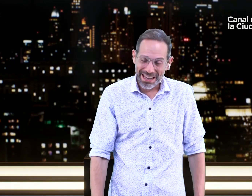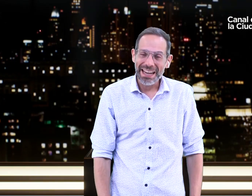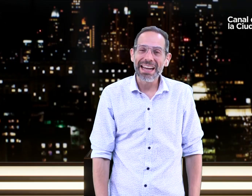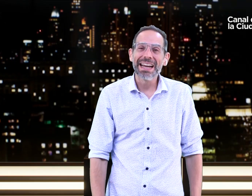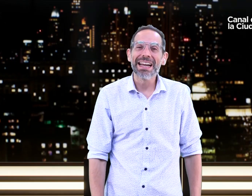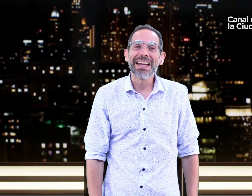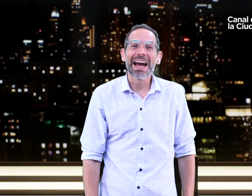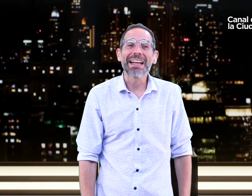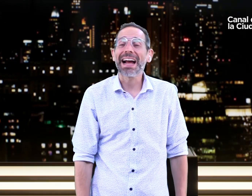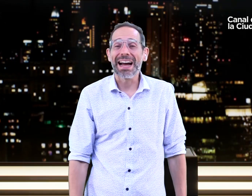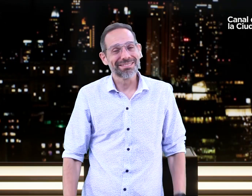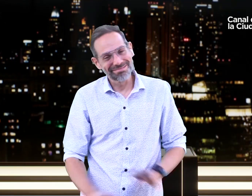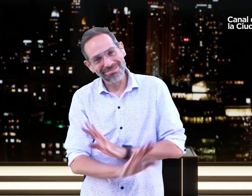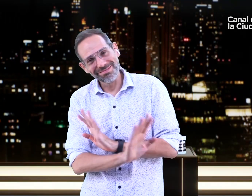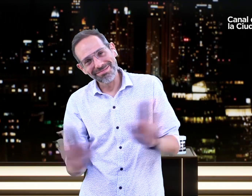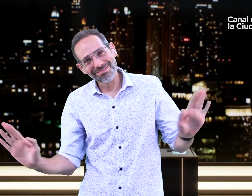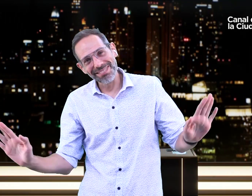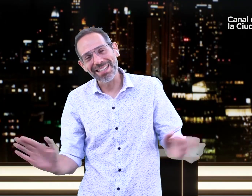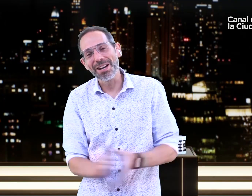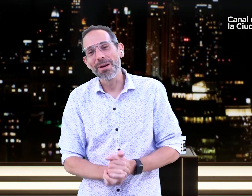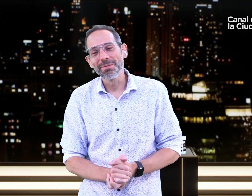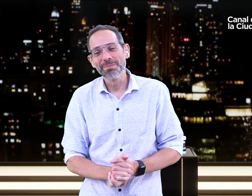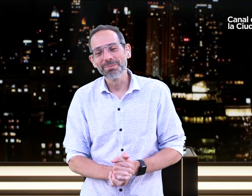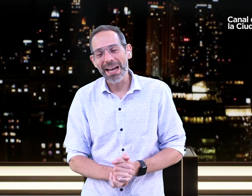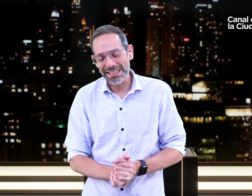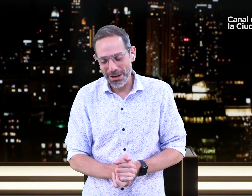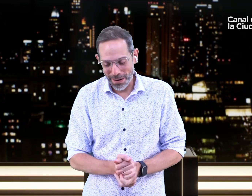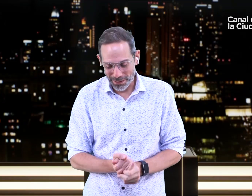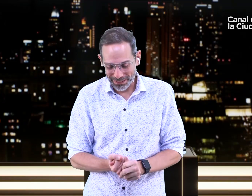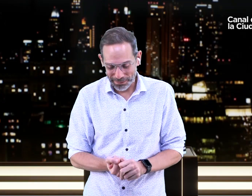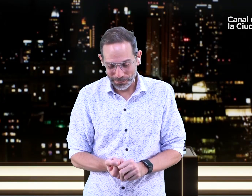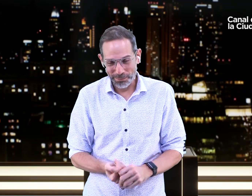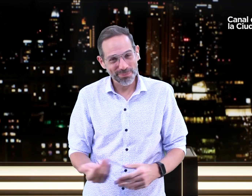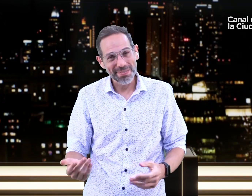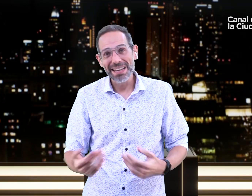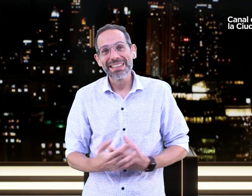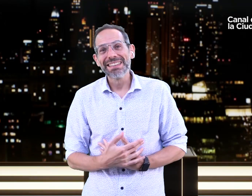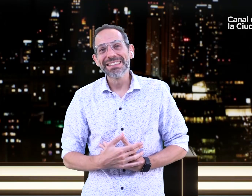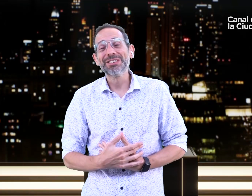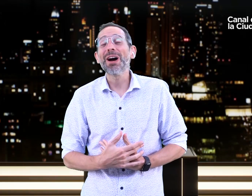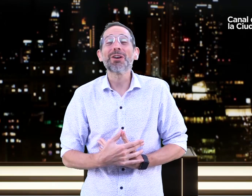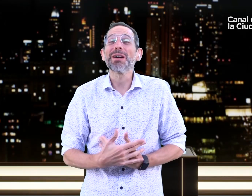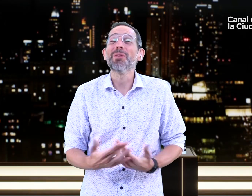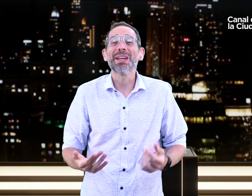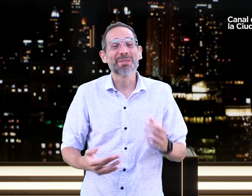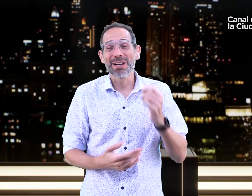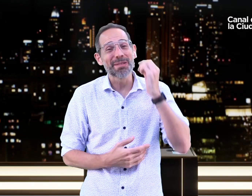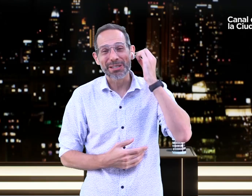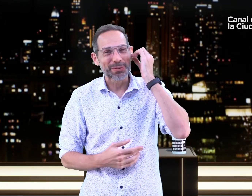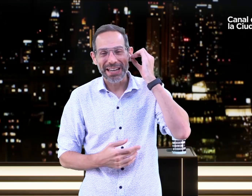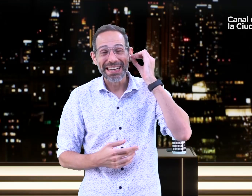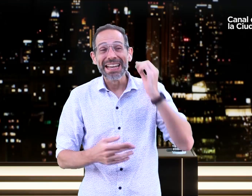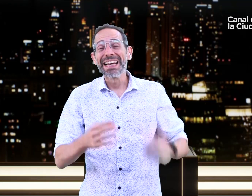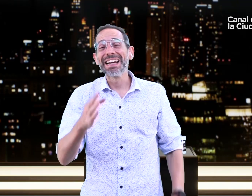Bueno, hasta acá. Está así chocado. Así nos vamos. Está choqueado. Yo hago lo que puedo, pero